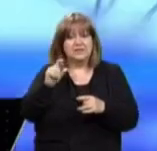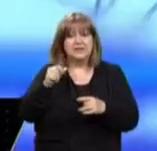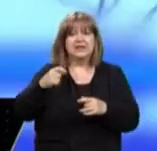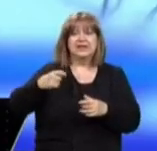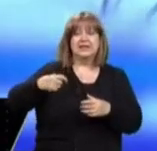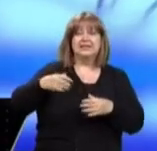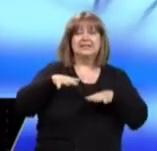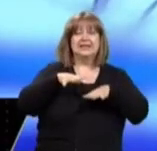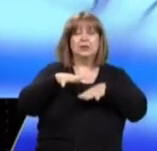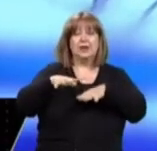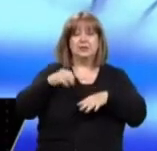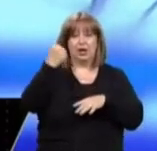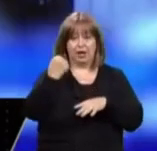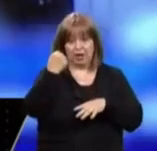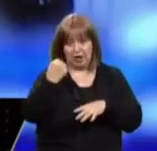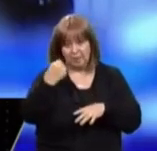que cuando él era chico